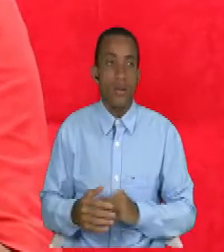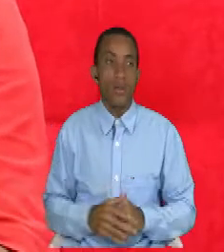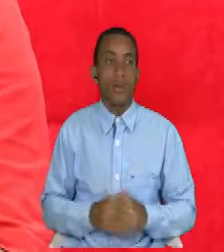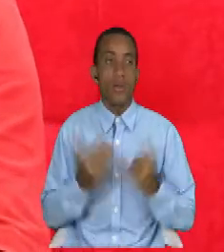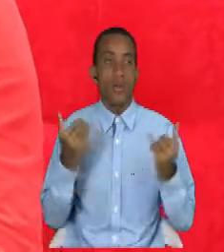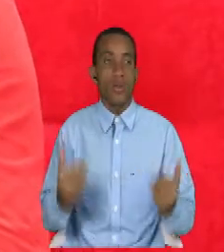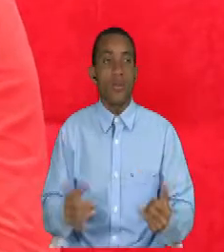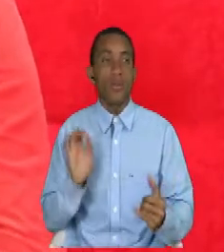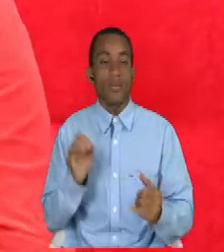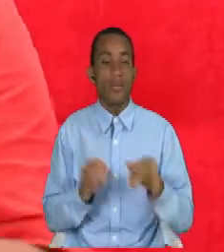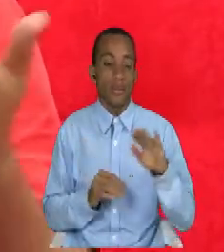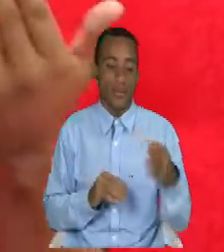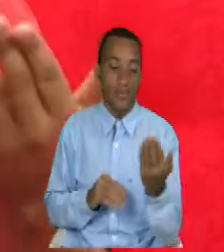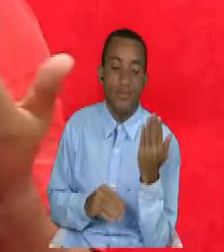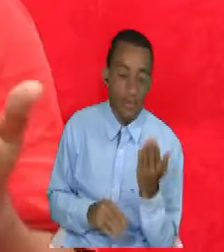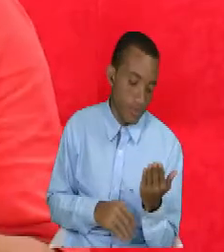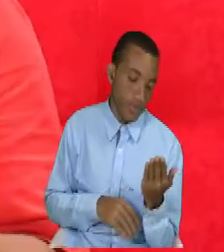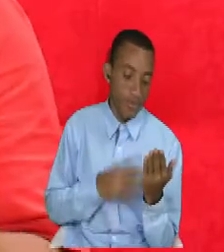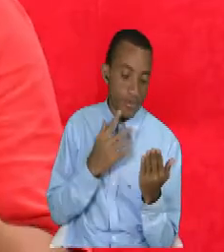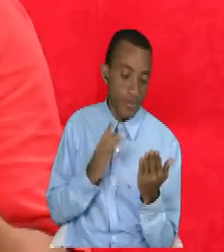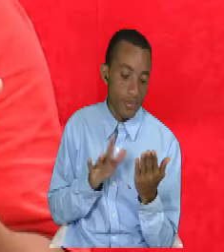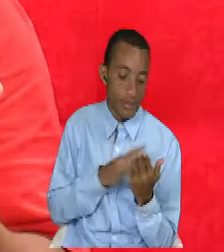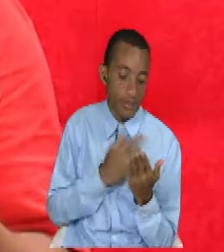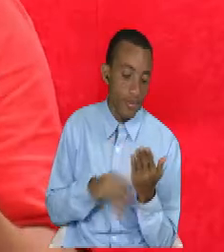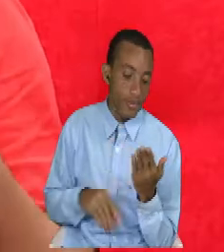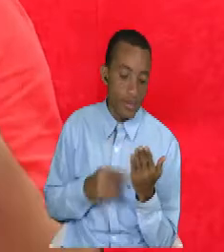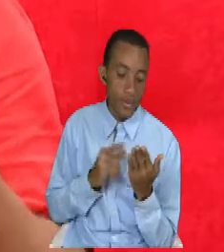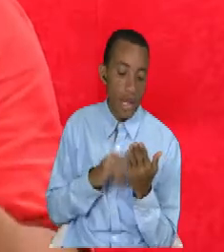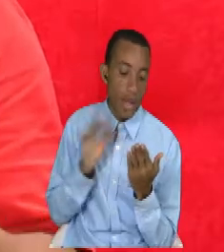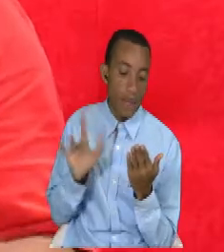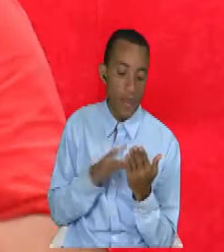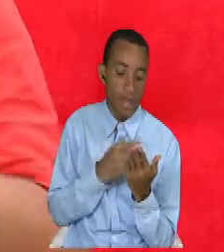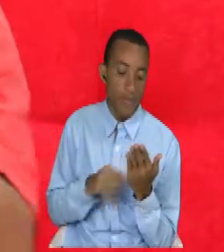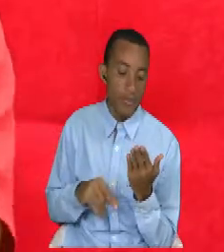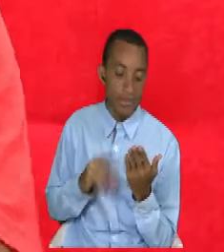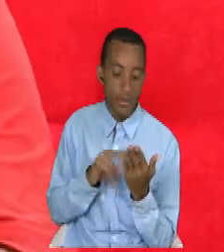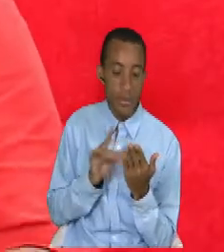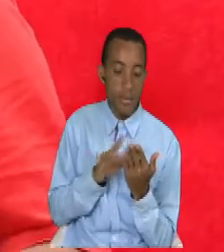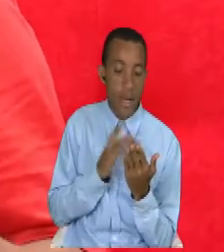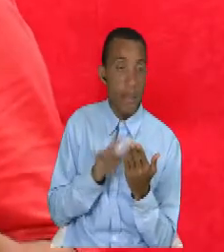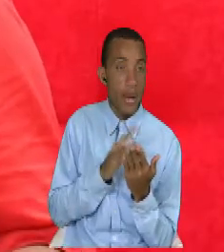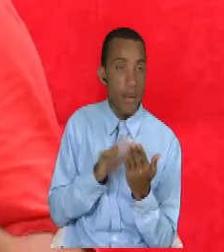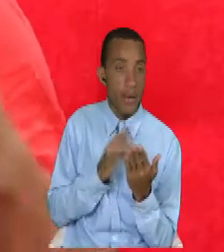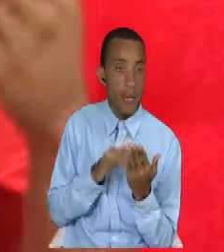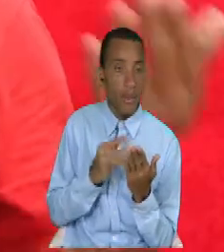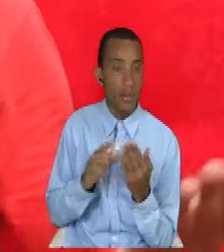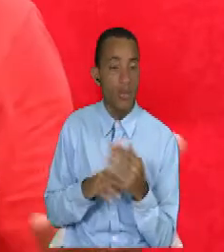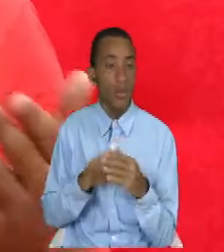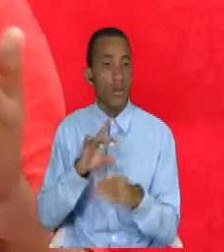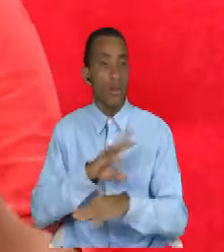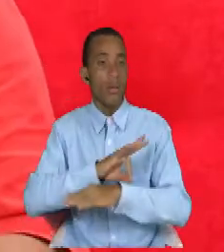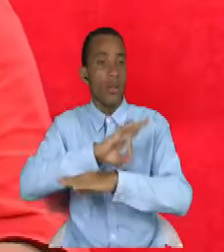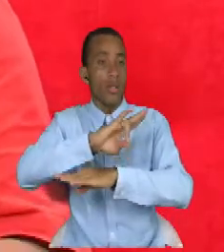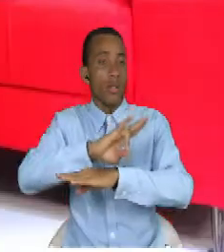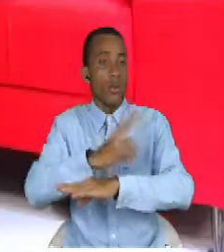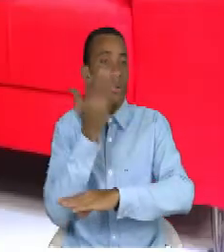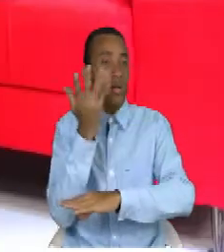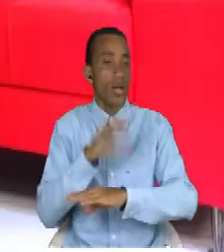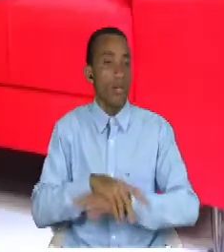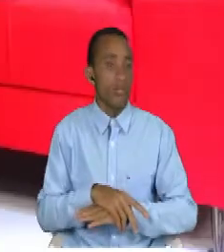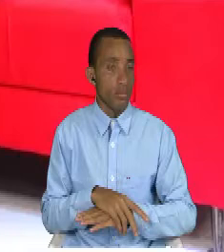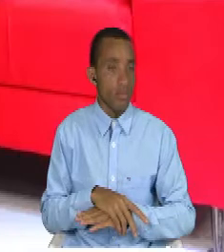que nos la mantenemos en el dispositivo en esas plataformas digitales hoy en día no es crear una página web no es crear una aplicación no es crear